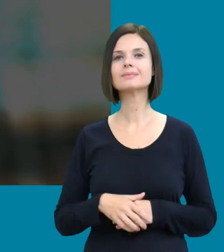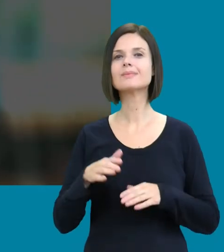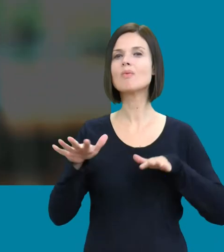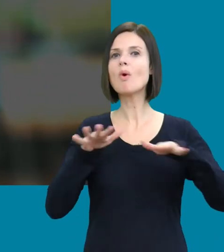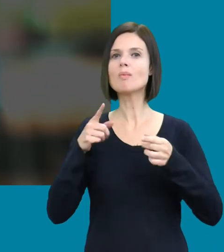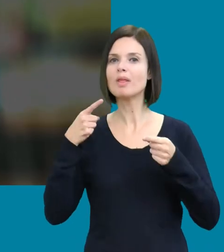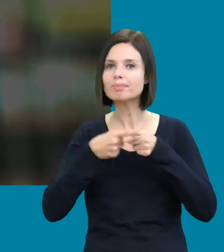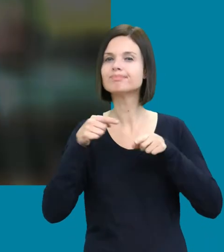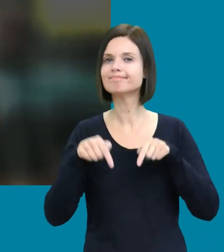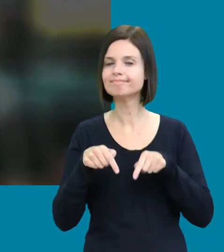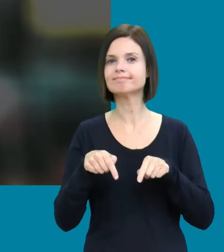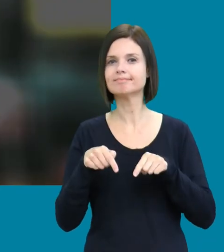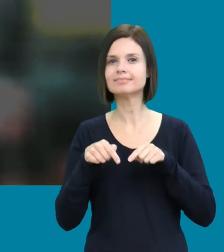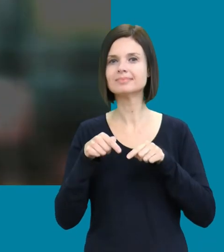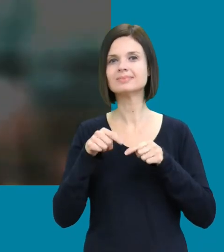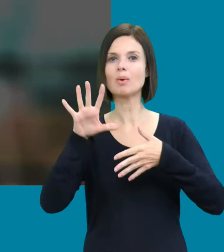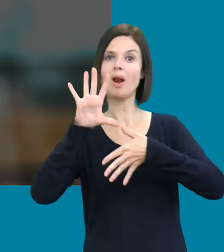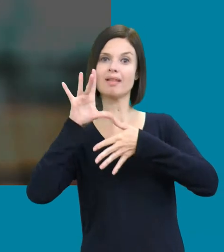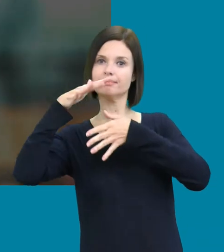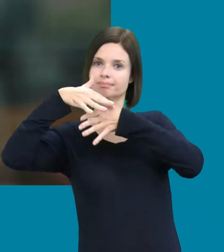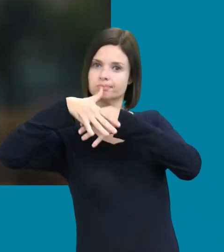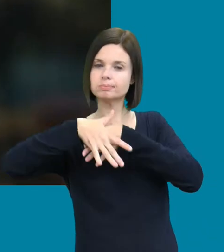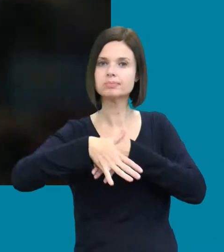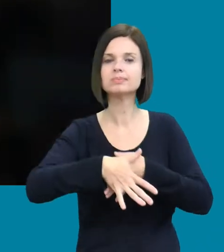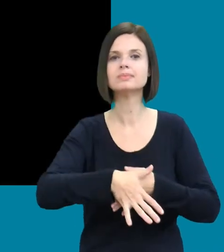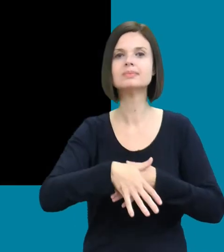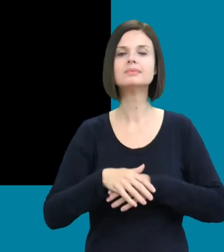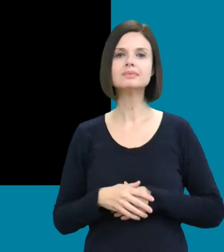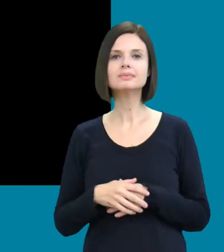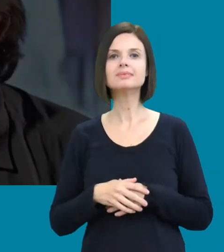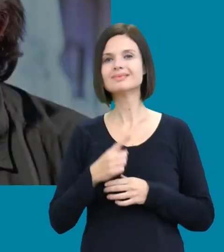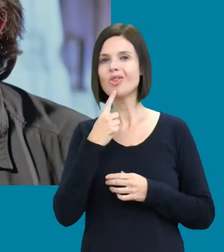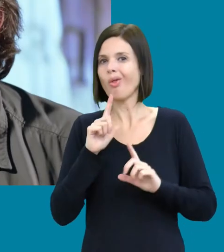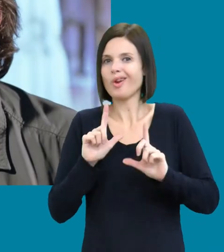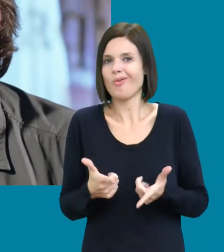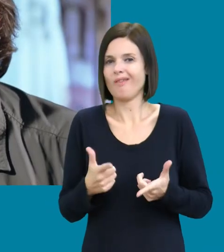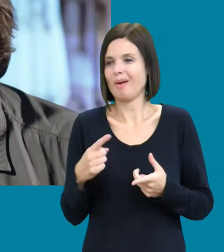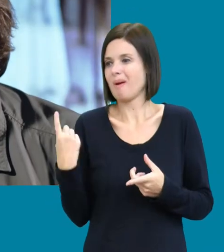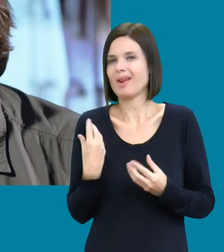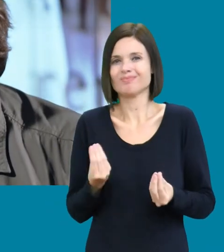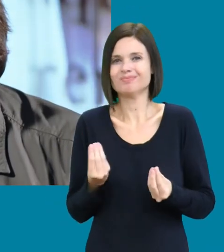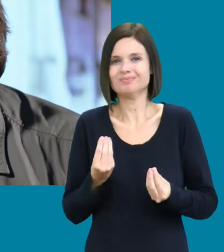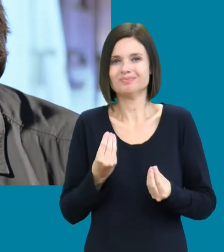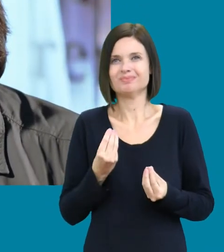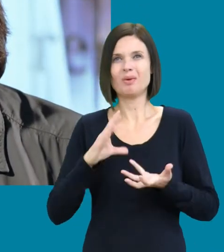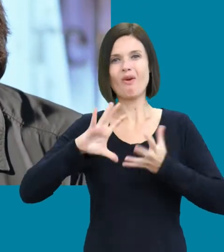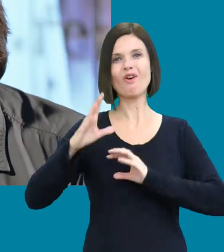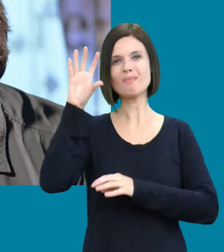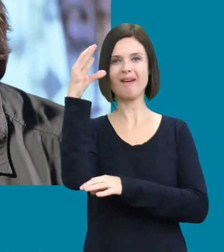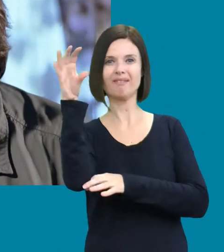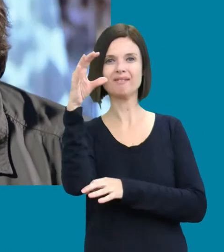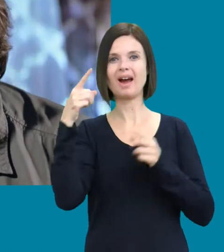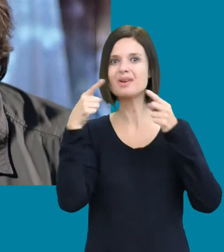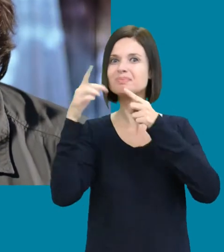este movimiento político que se replicó en Latinoamérica, sin duda para nosotros siempre ha sido un faro